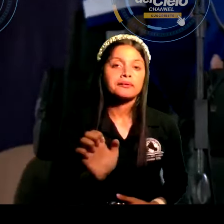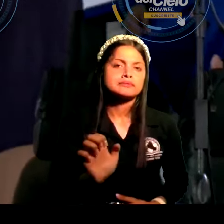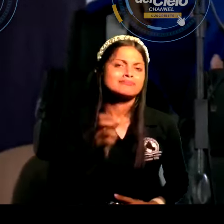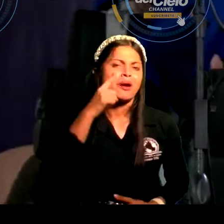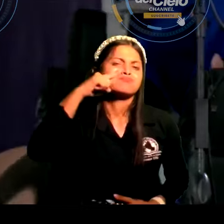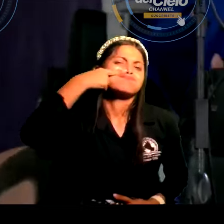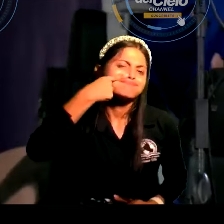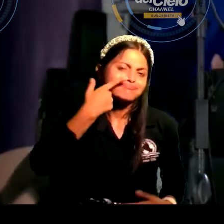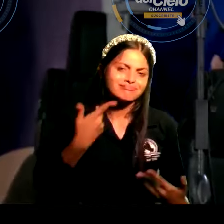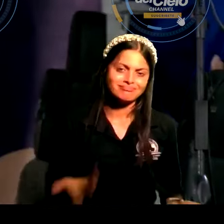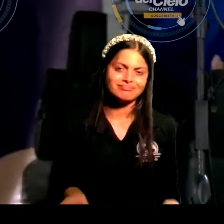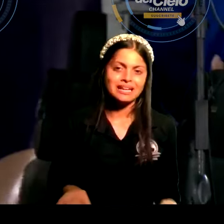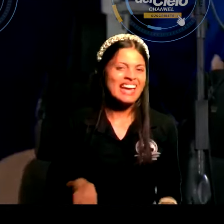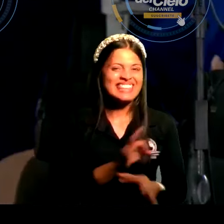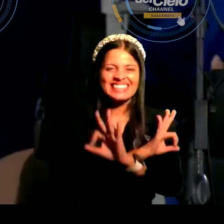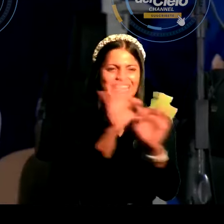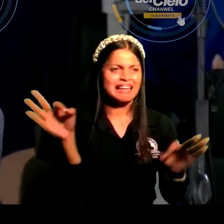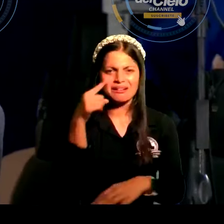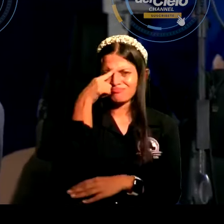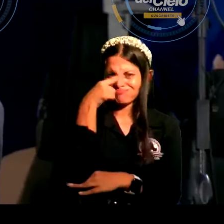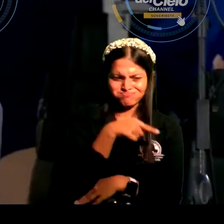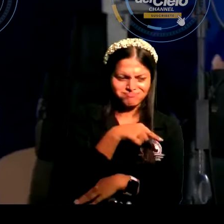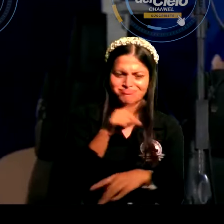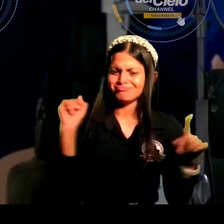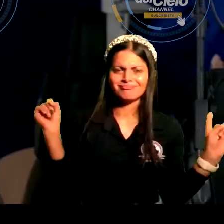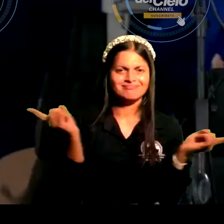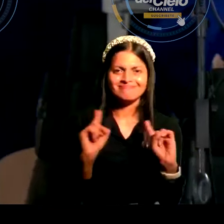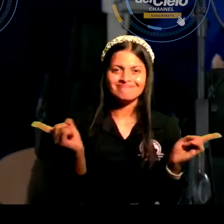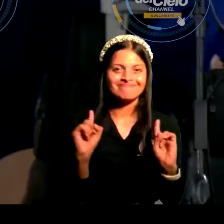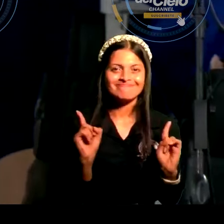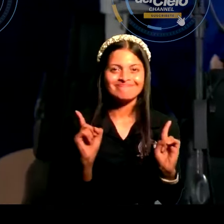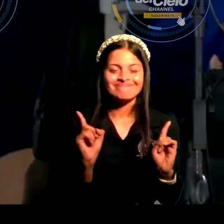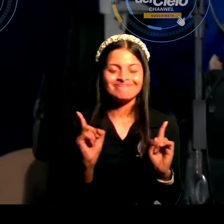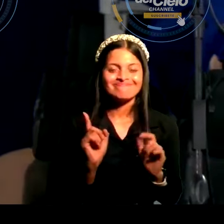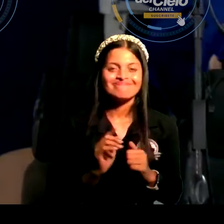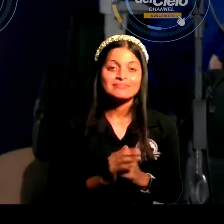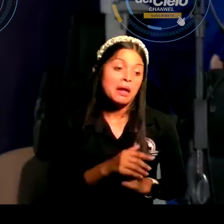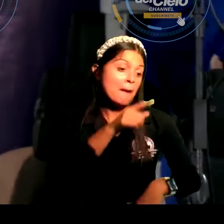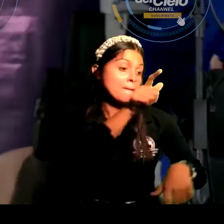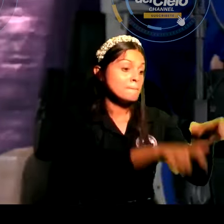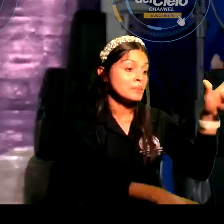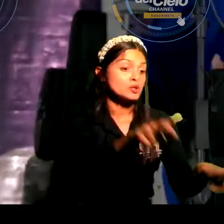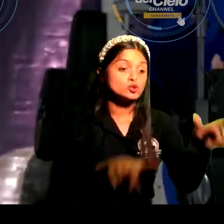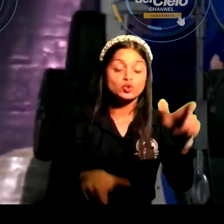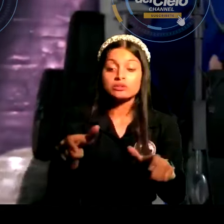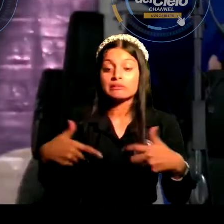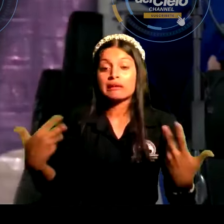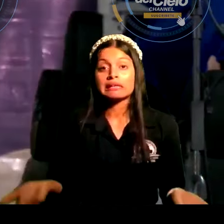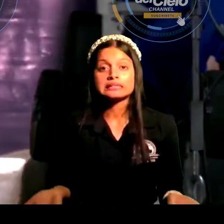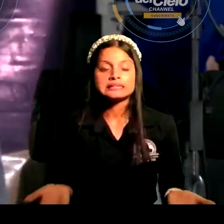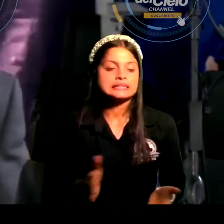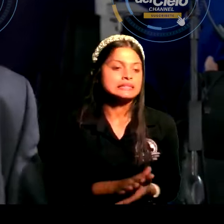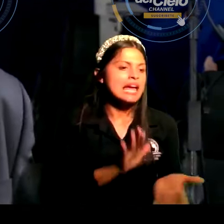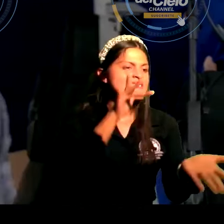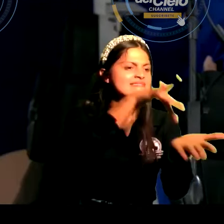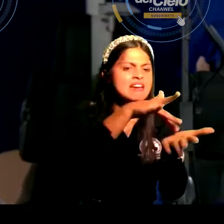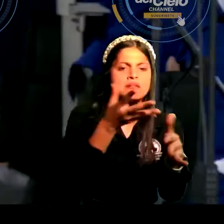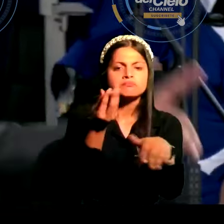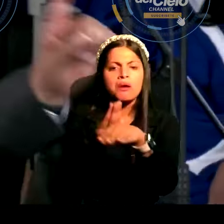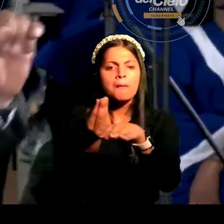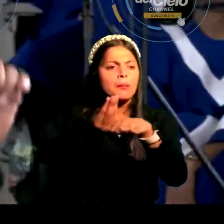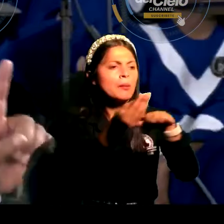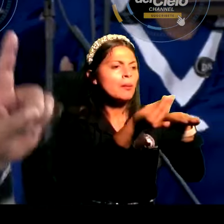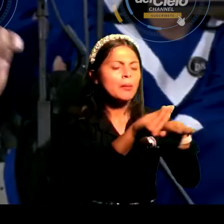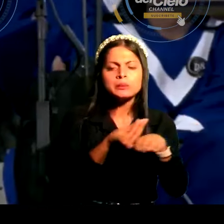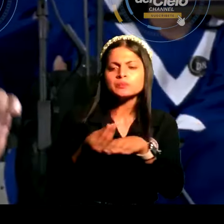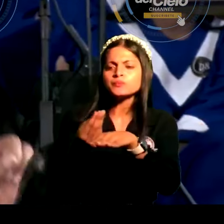qué arrepentirse. Y es más, algunos hasta llegan a asistir a la iglesia y creen que